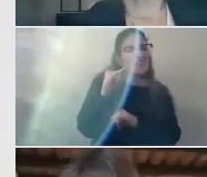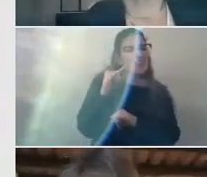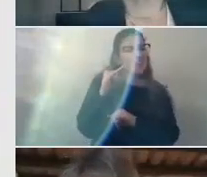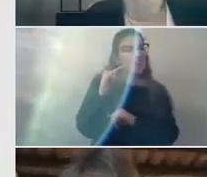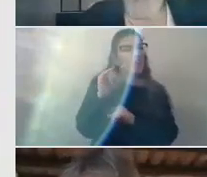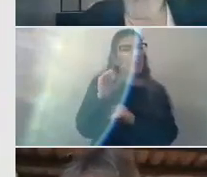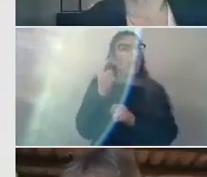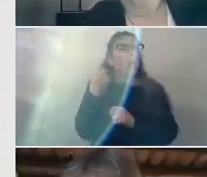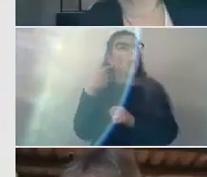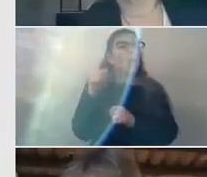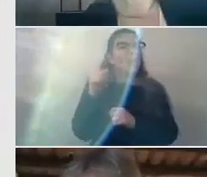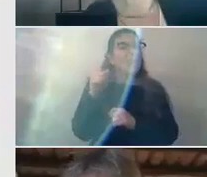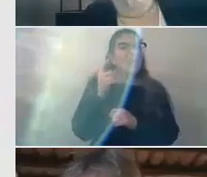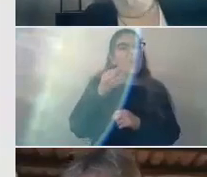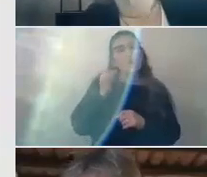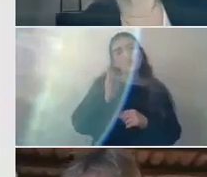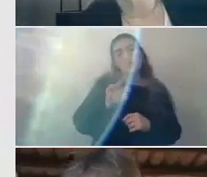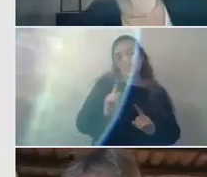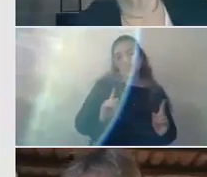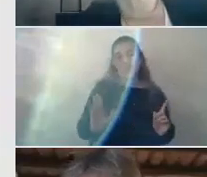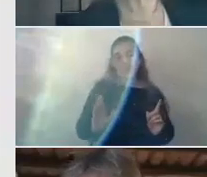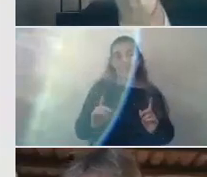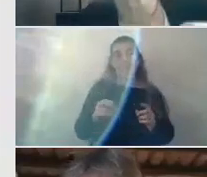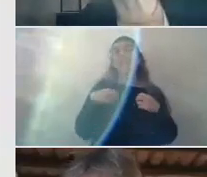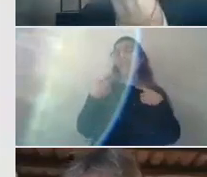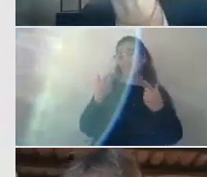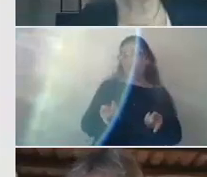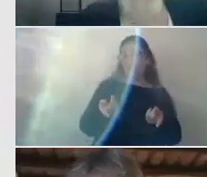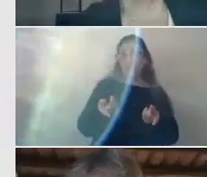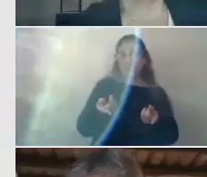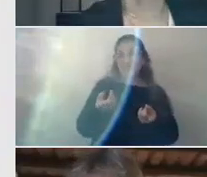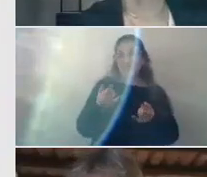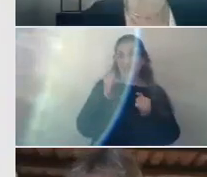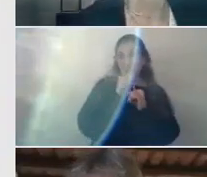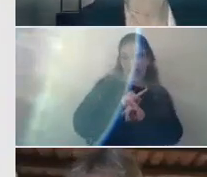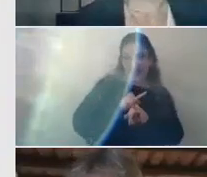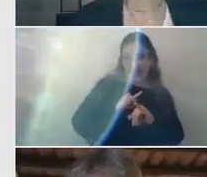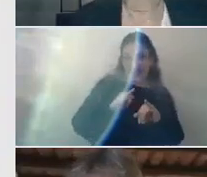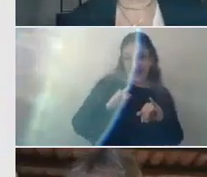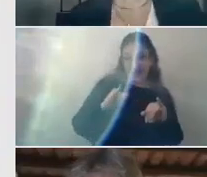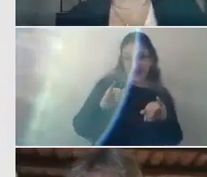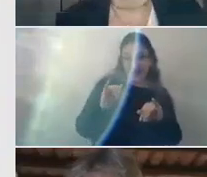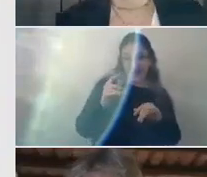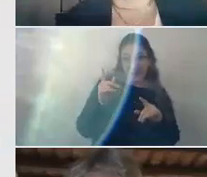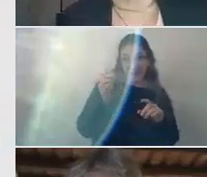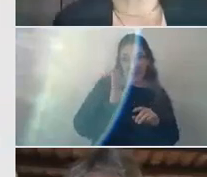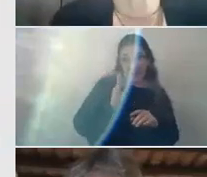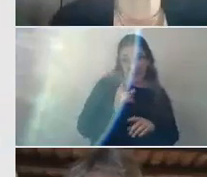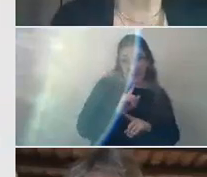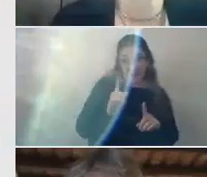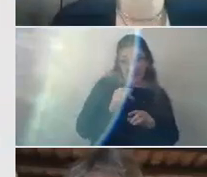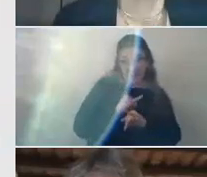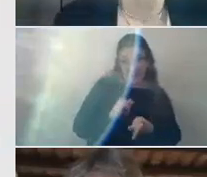desinformación nos hace conformar determinados prejuicios de modo que yo pienso que si el